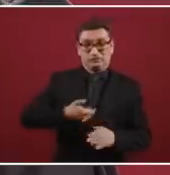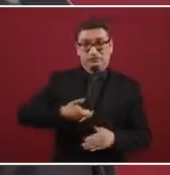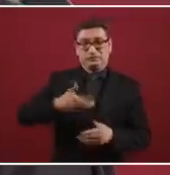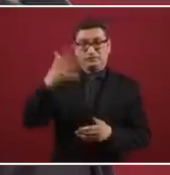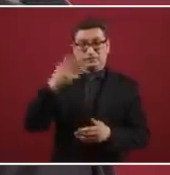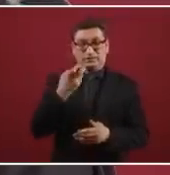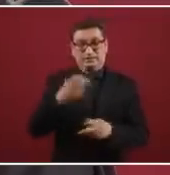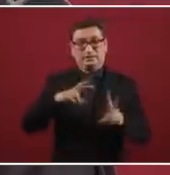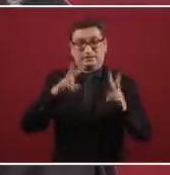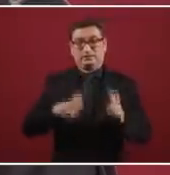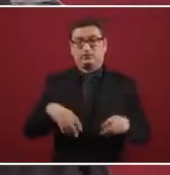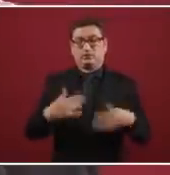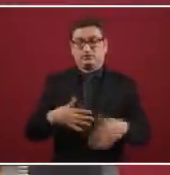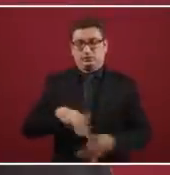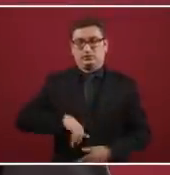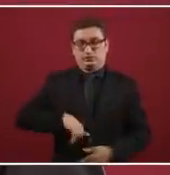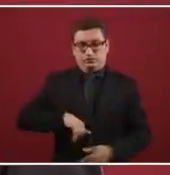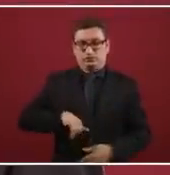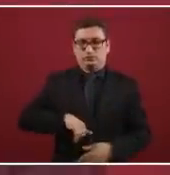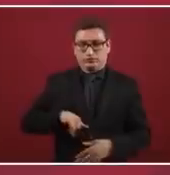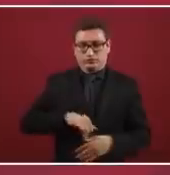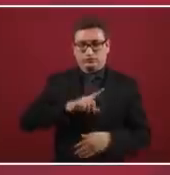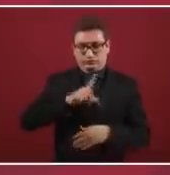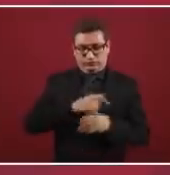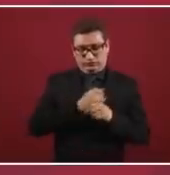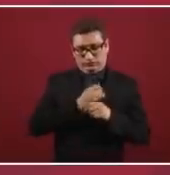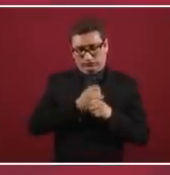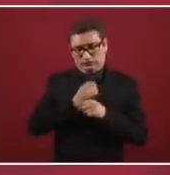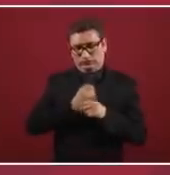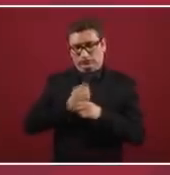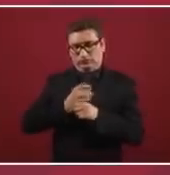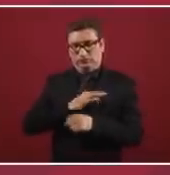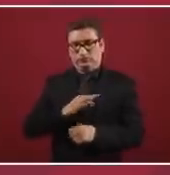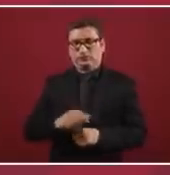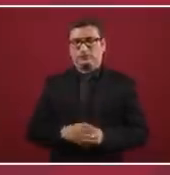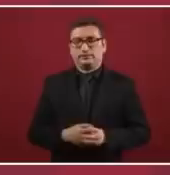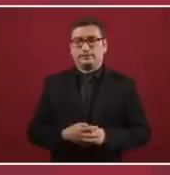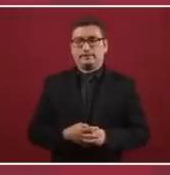es un buen tema, ¿eh?, para la investigación